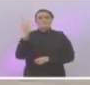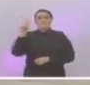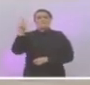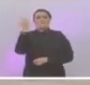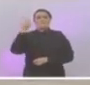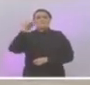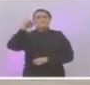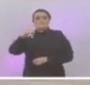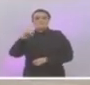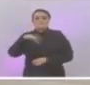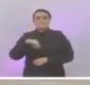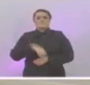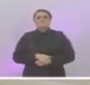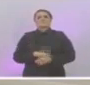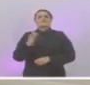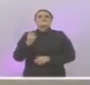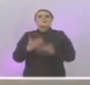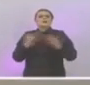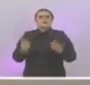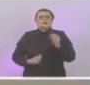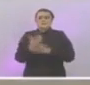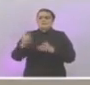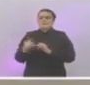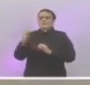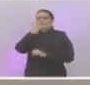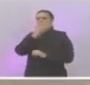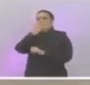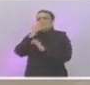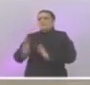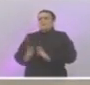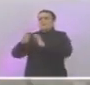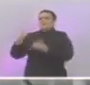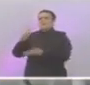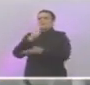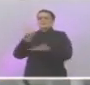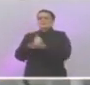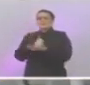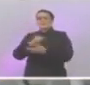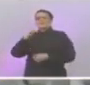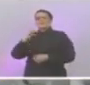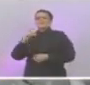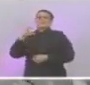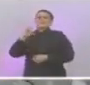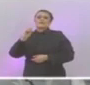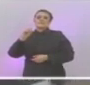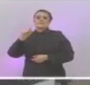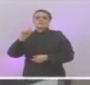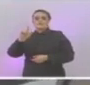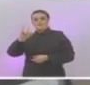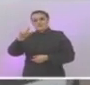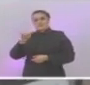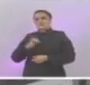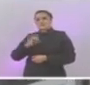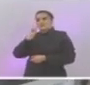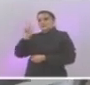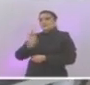Tecnológica Metropolitana, que estrenó sus instalaciones en Ciudad Satélite. Créanme que es muy satisfactorio ver